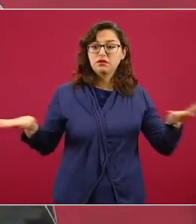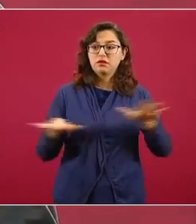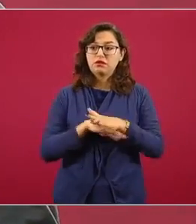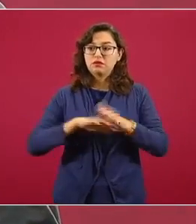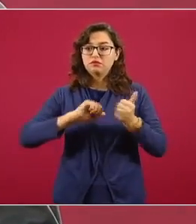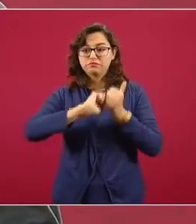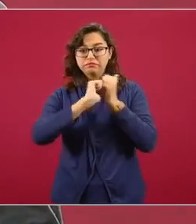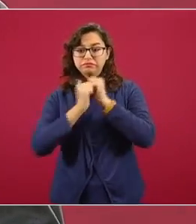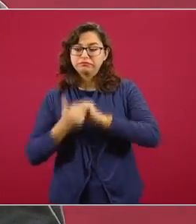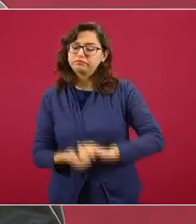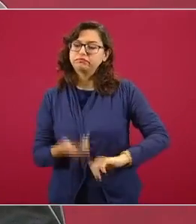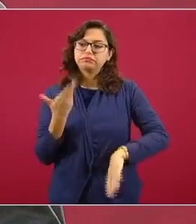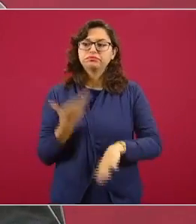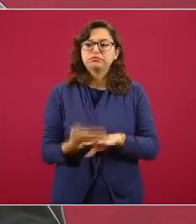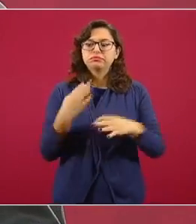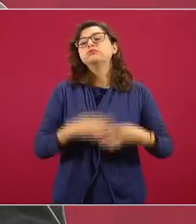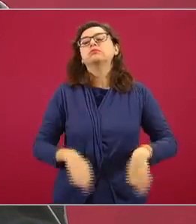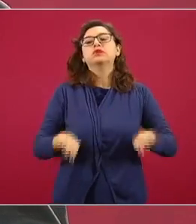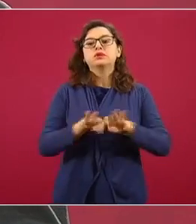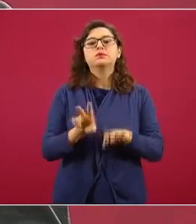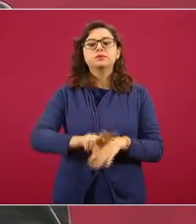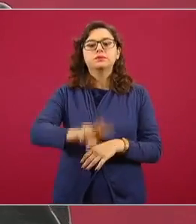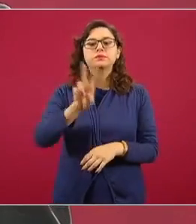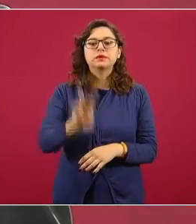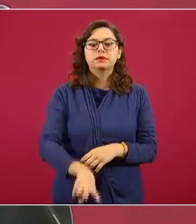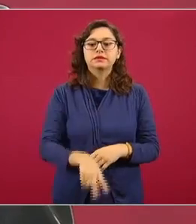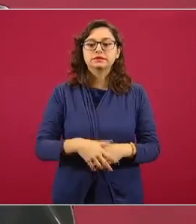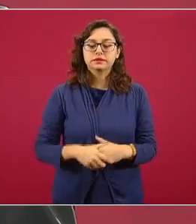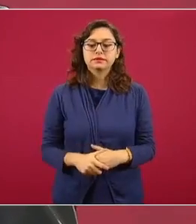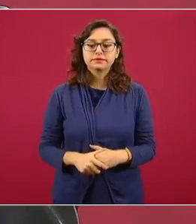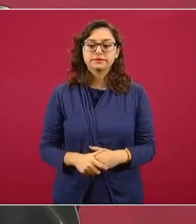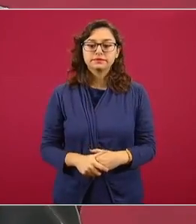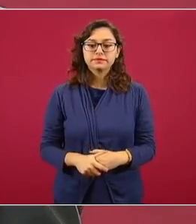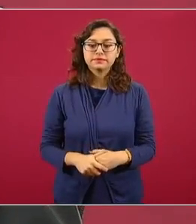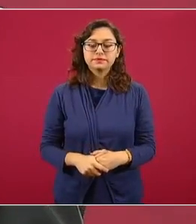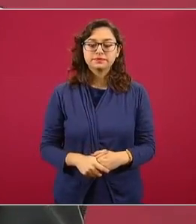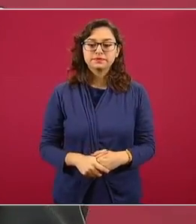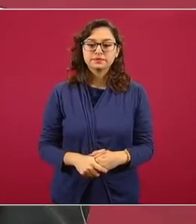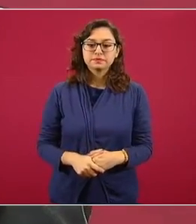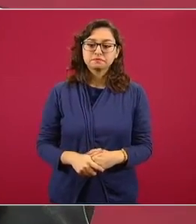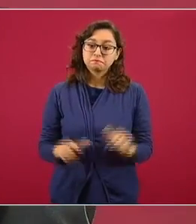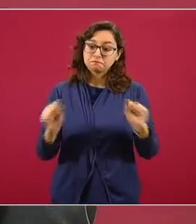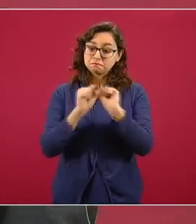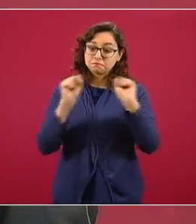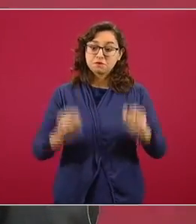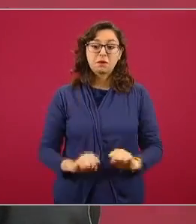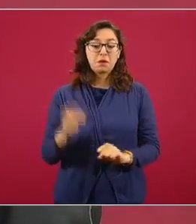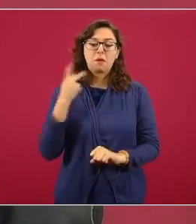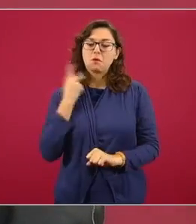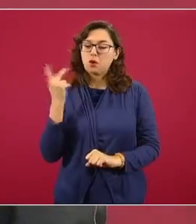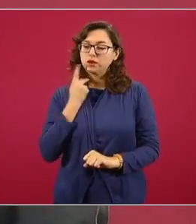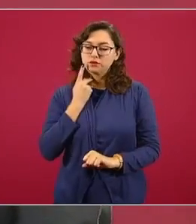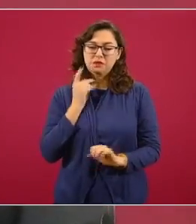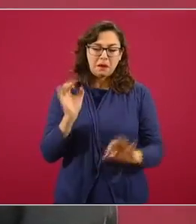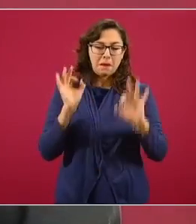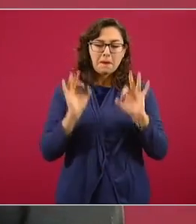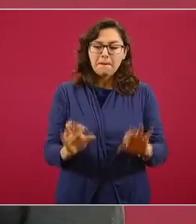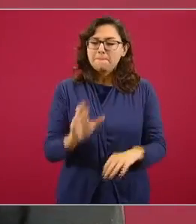México. Y desde luego el mejor sistema político